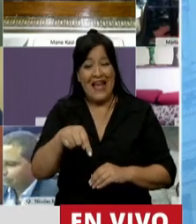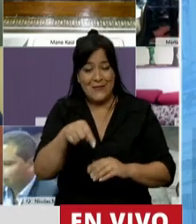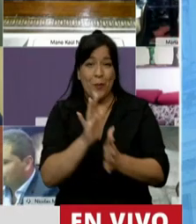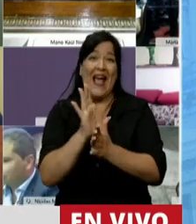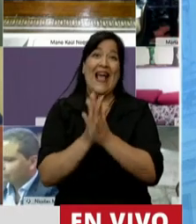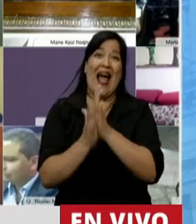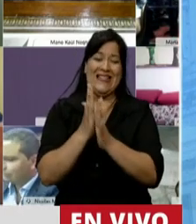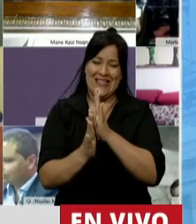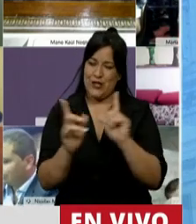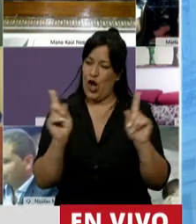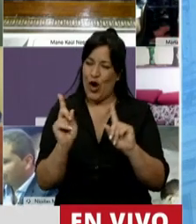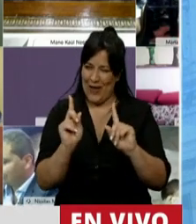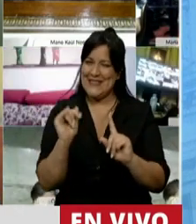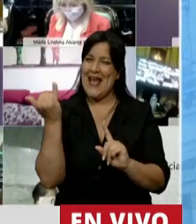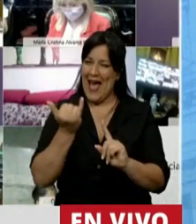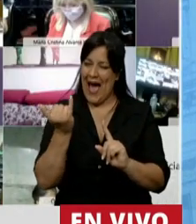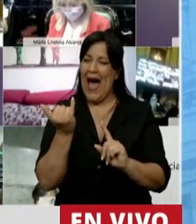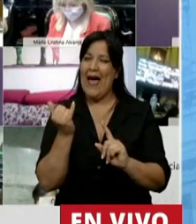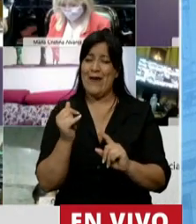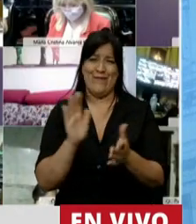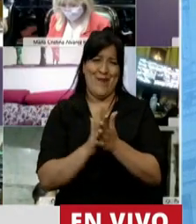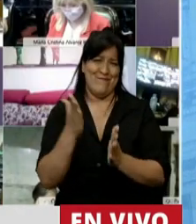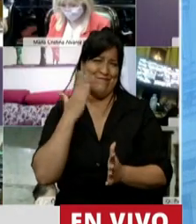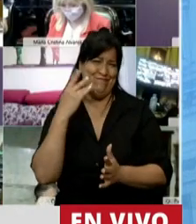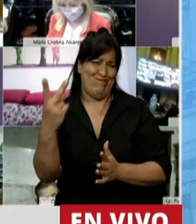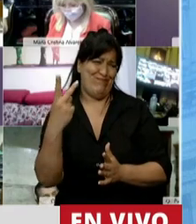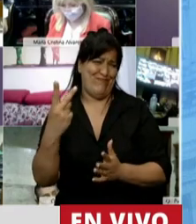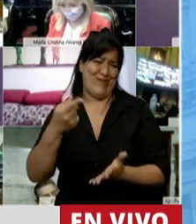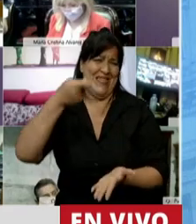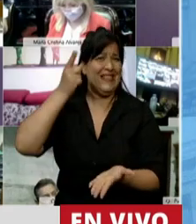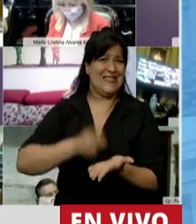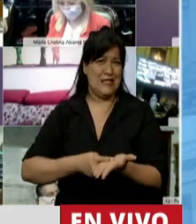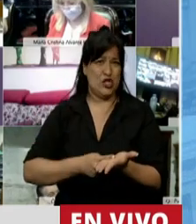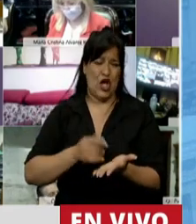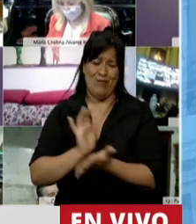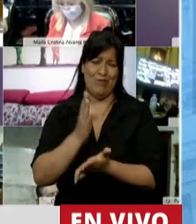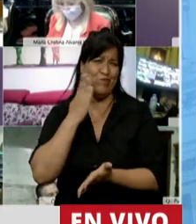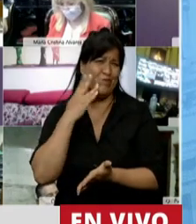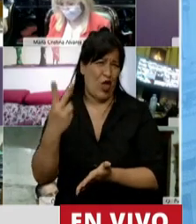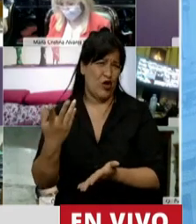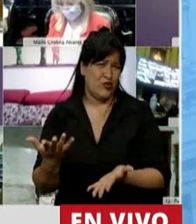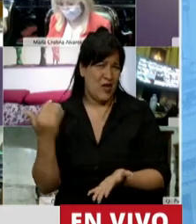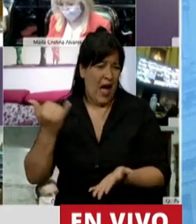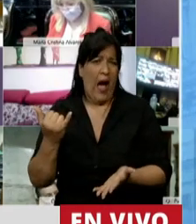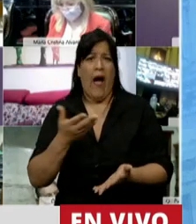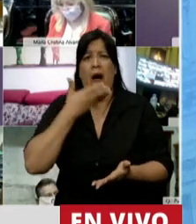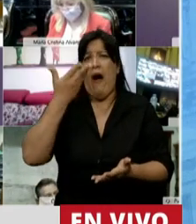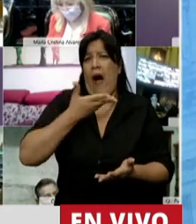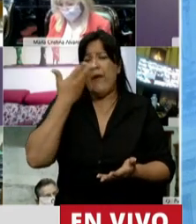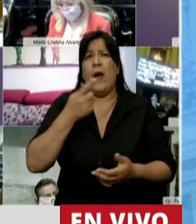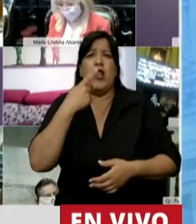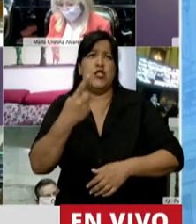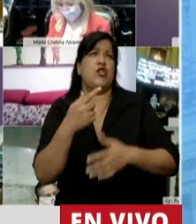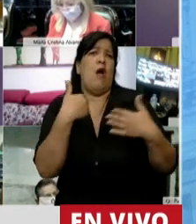gratis. Estas hipócritas decisiones que las toman llenándose la boca de